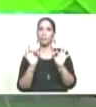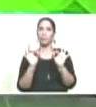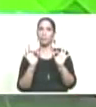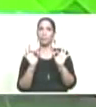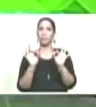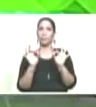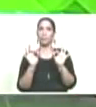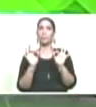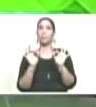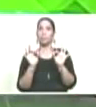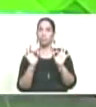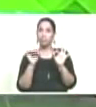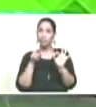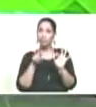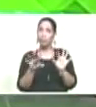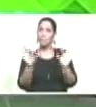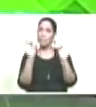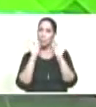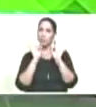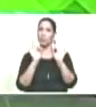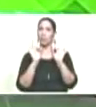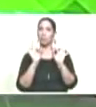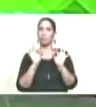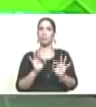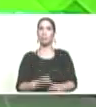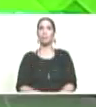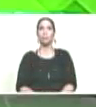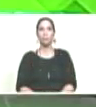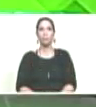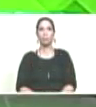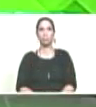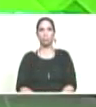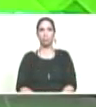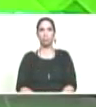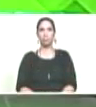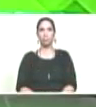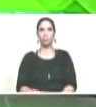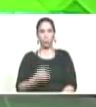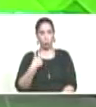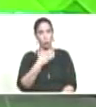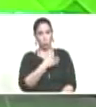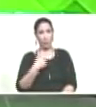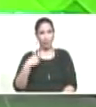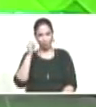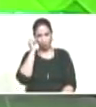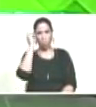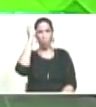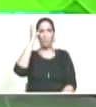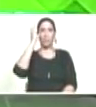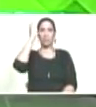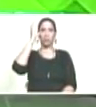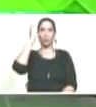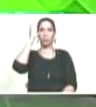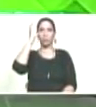En una situación especial, yo pido toda la comprensión